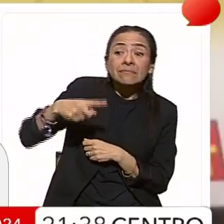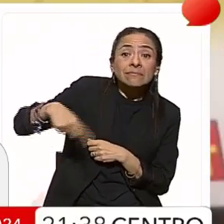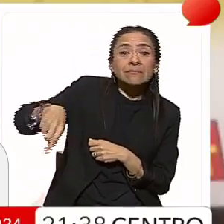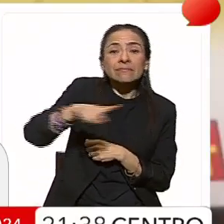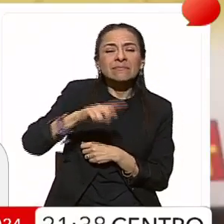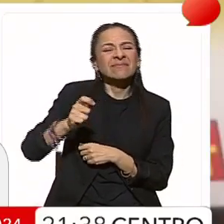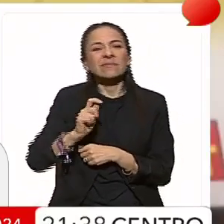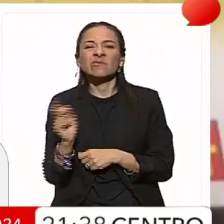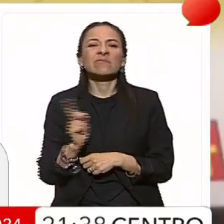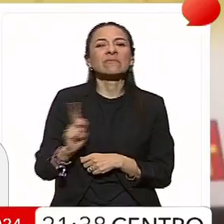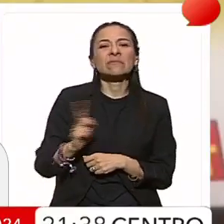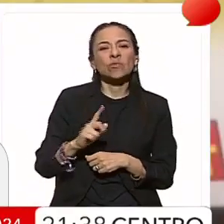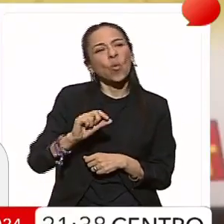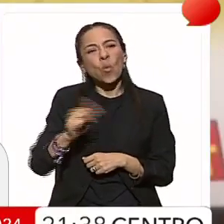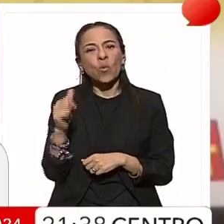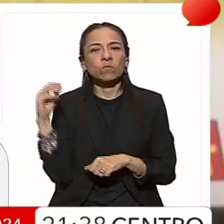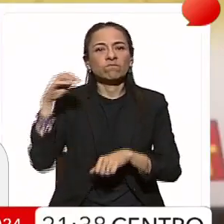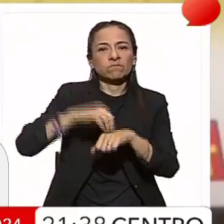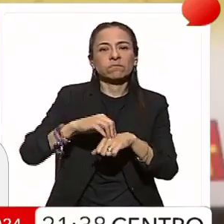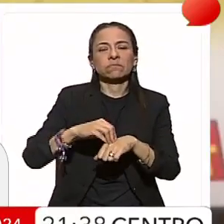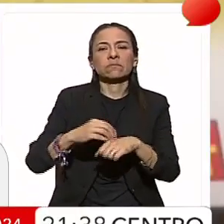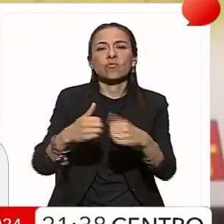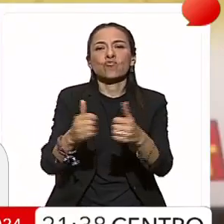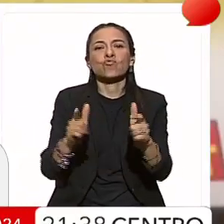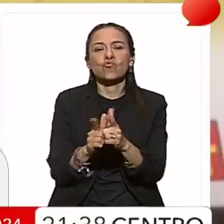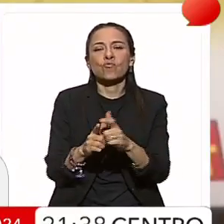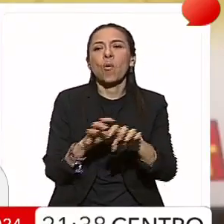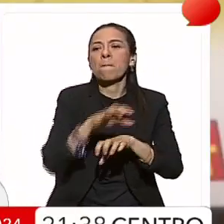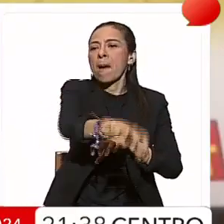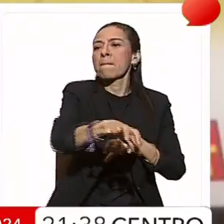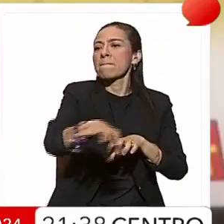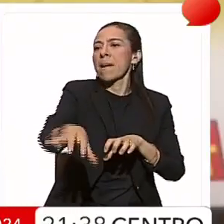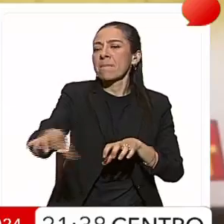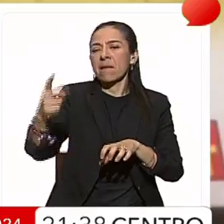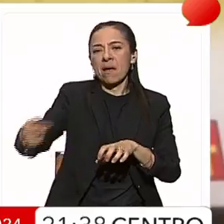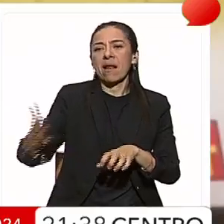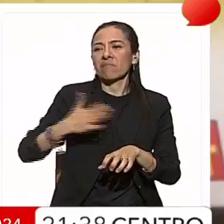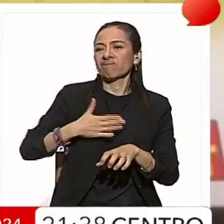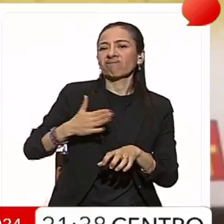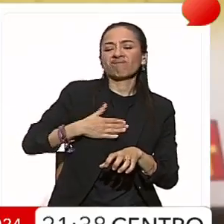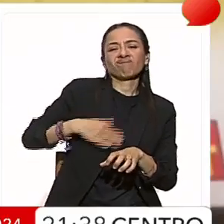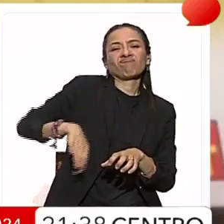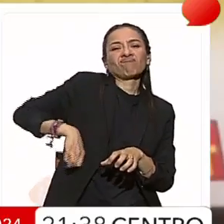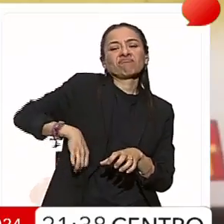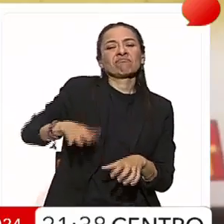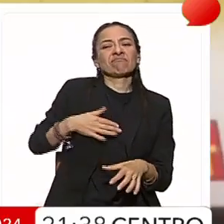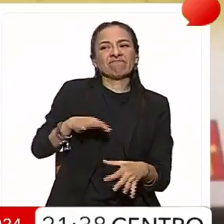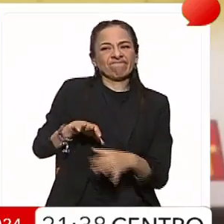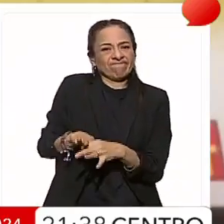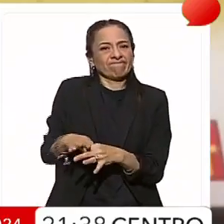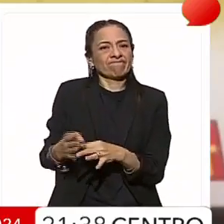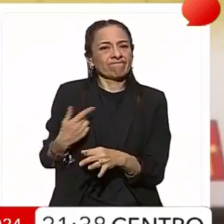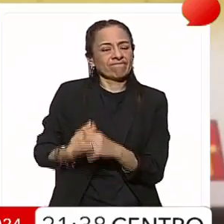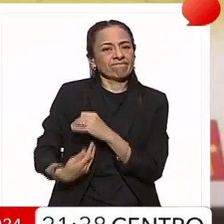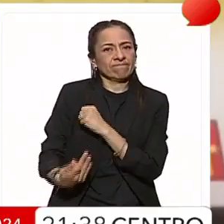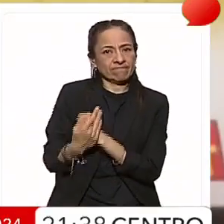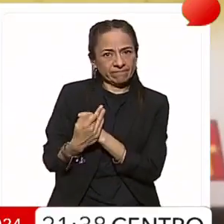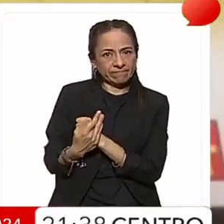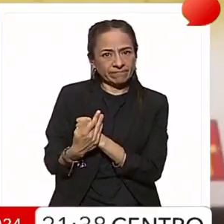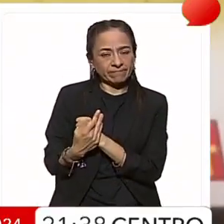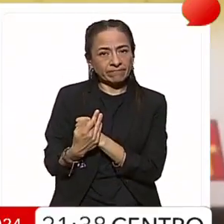otros organismos que respondieran directamente a los intereses, porque el poder que se divide en